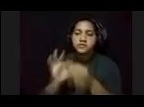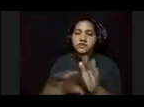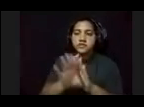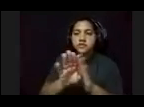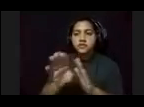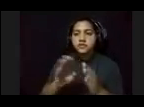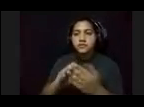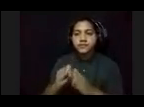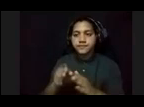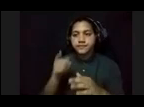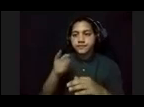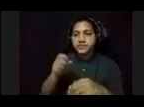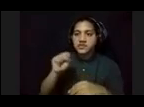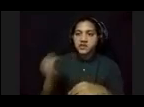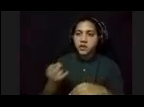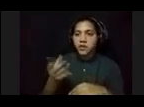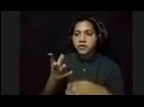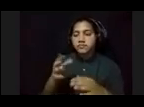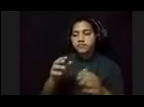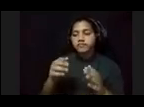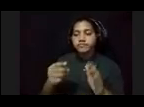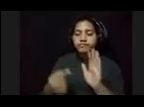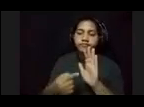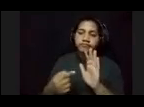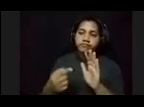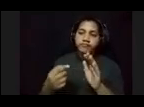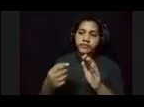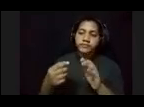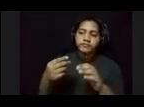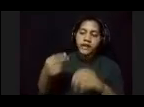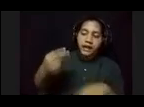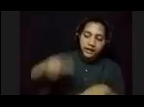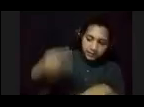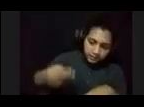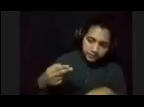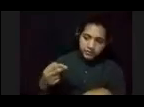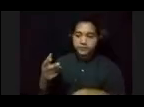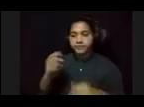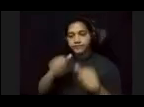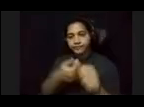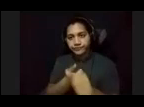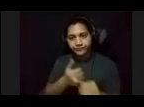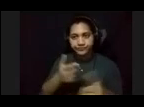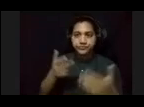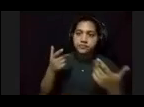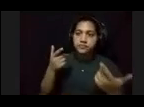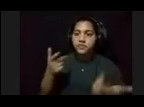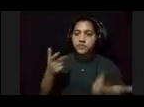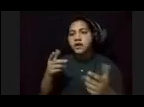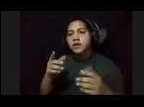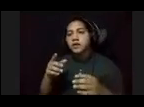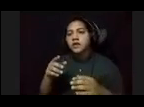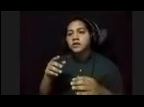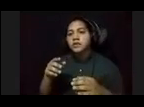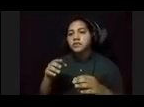San Juan tras la fachada, cuyo tema de estudio es sobre los barrios populares llamados arrabales